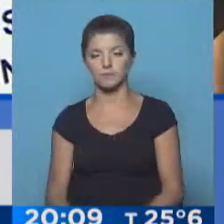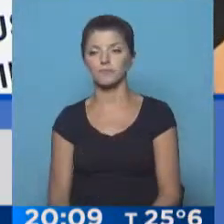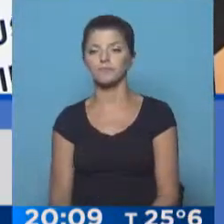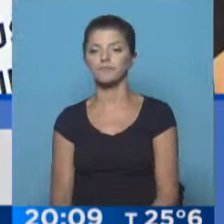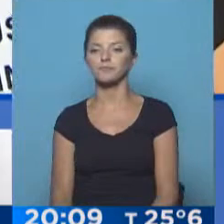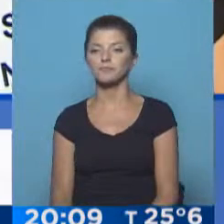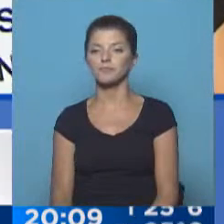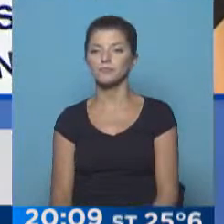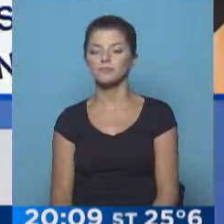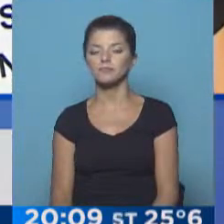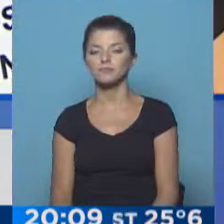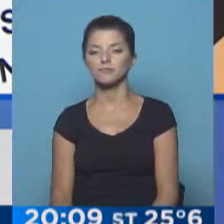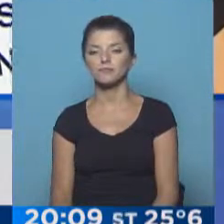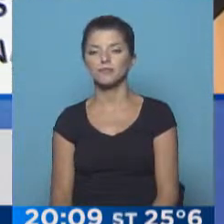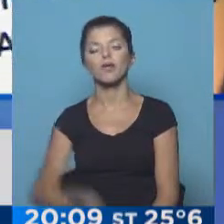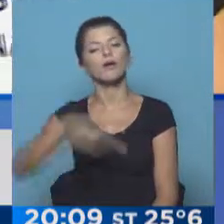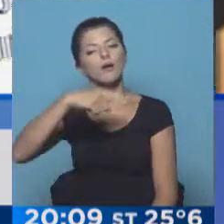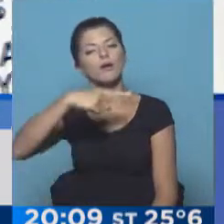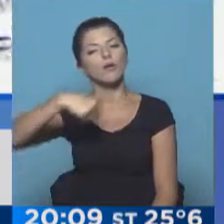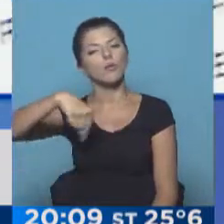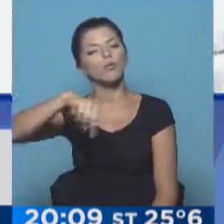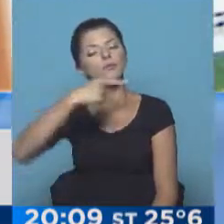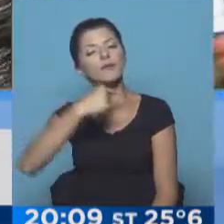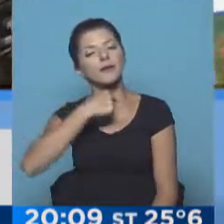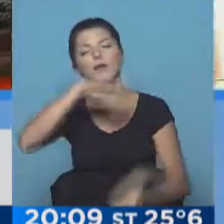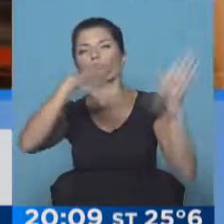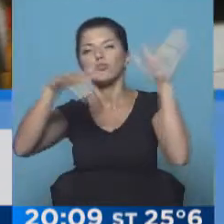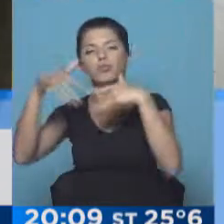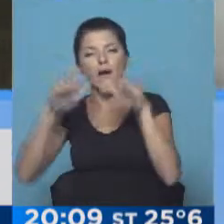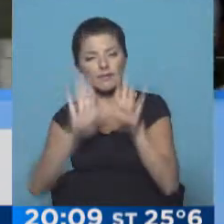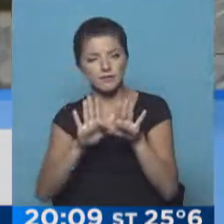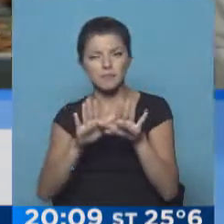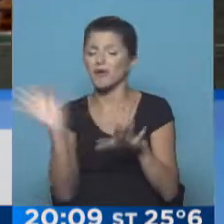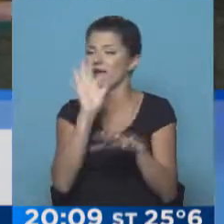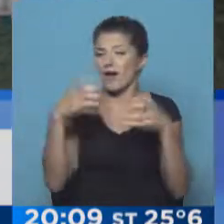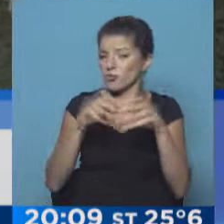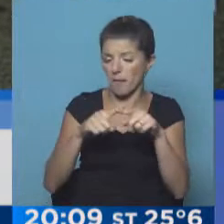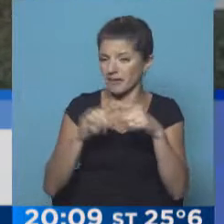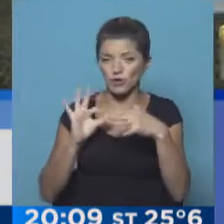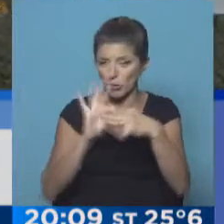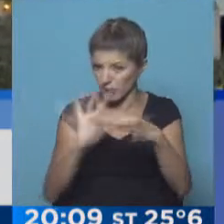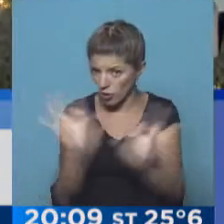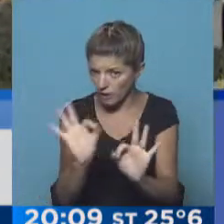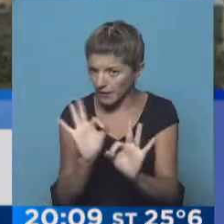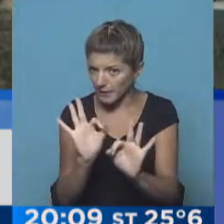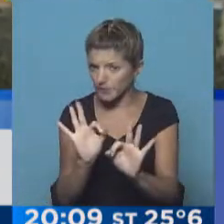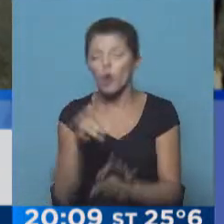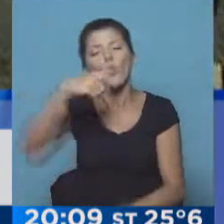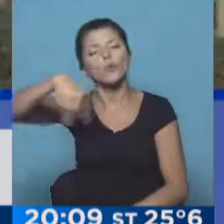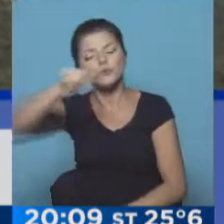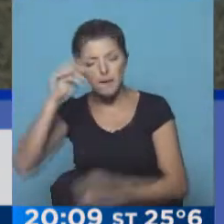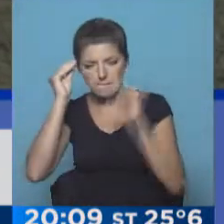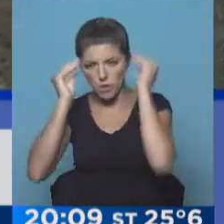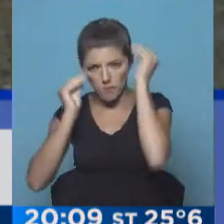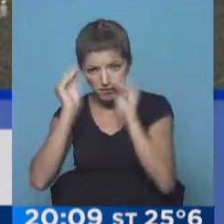Y ustedes quisieron realizar esta convocatoria, pero sin banderías políticas. Se preocuparon fundamentalmente en